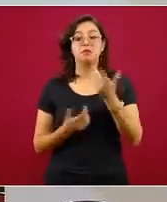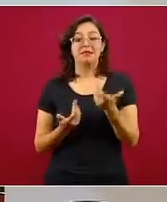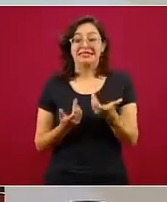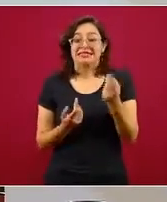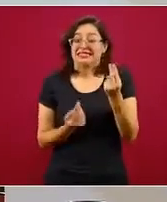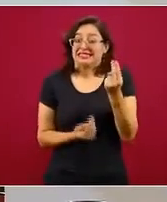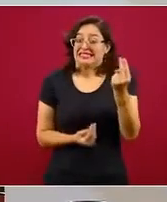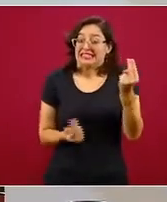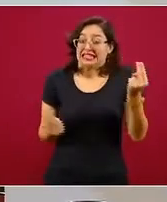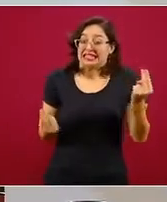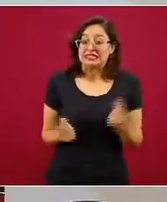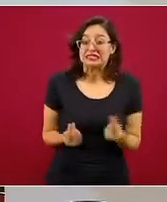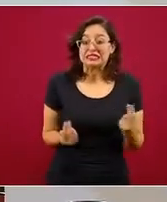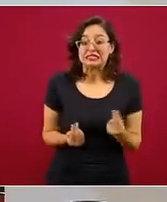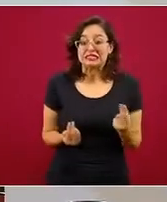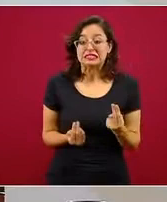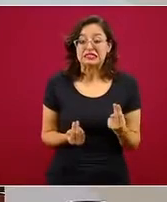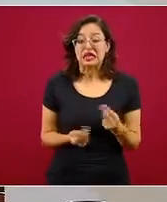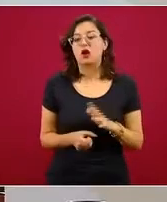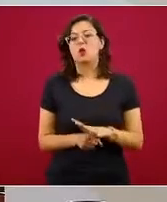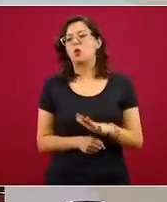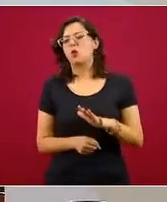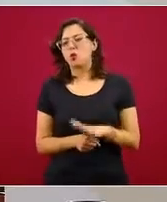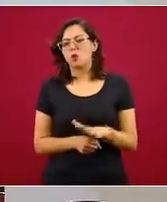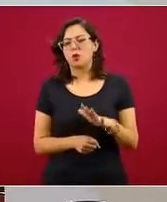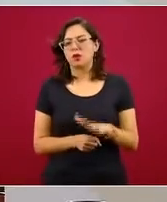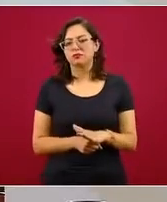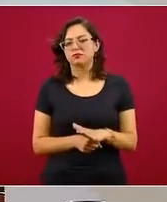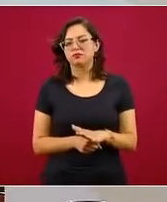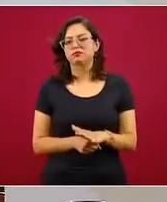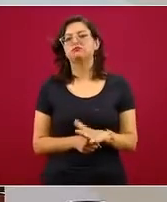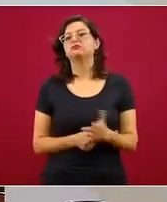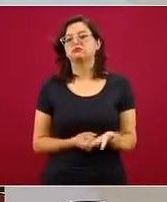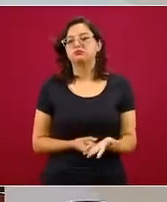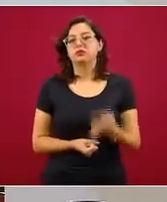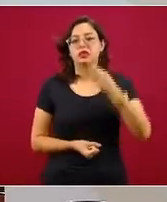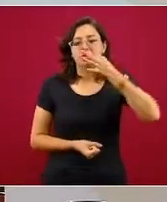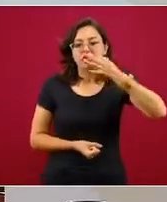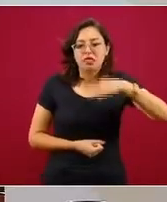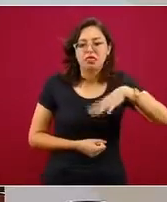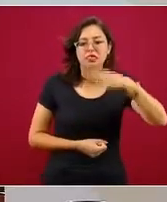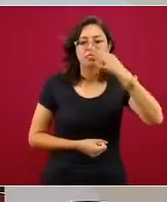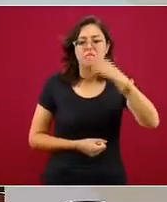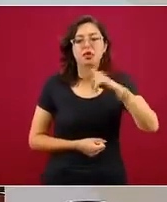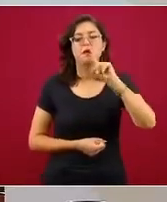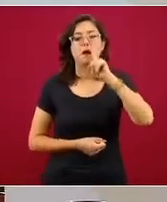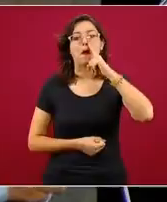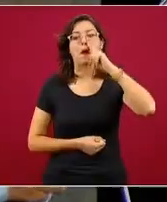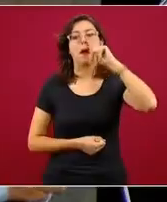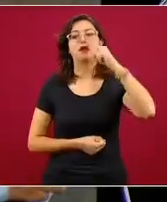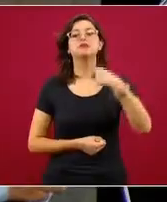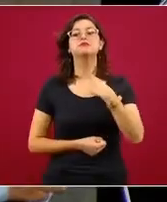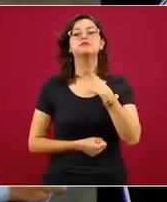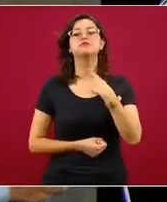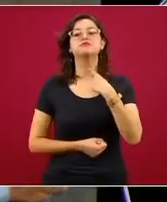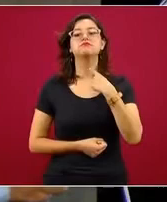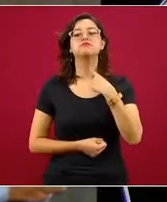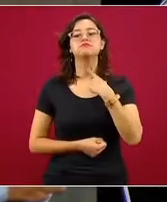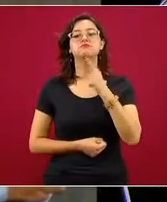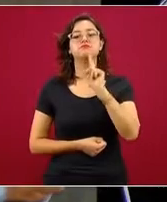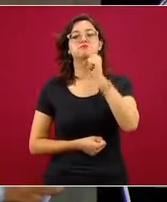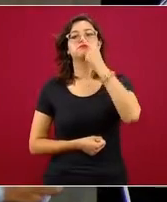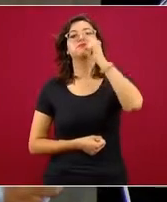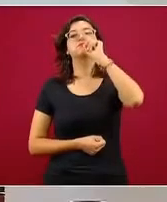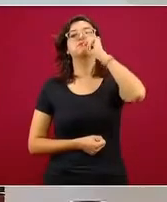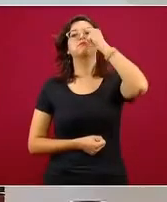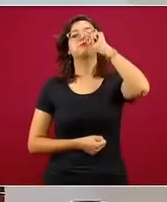biológico necesario para hacer esta prueba, es secreciones, líquidos de la nariz y la garganta, que se